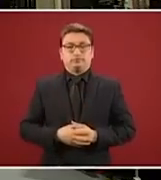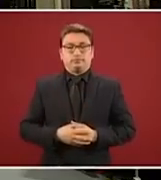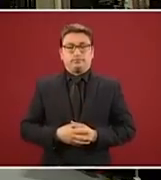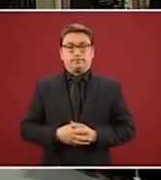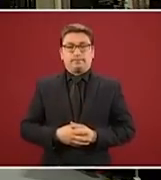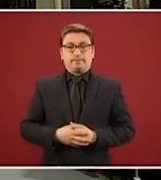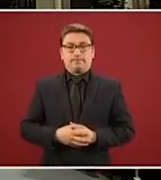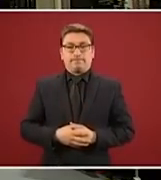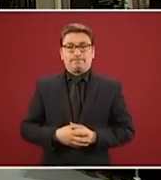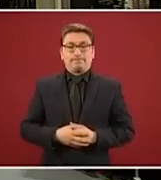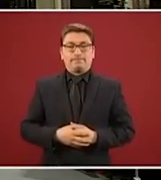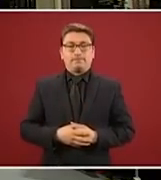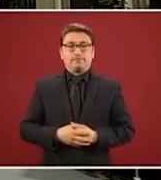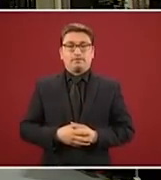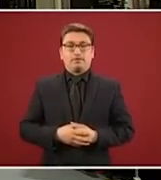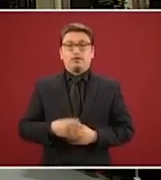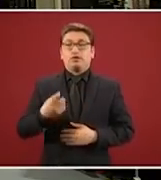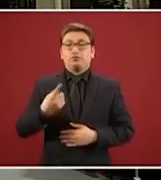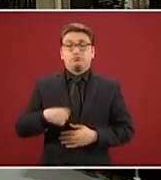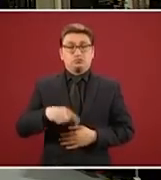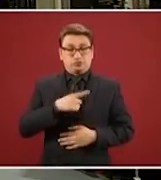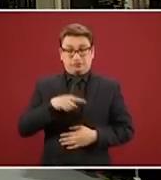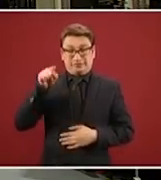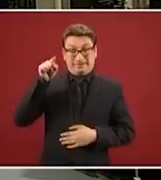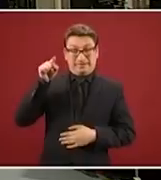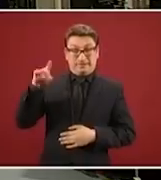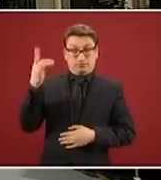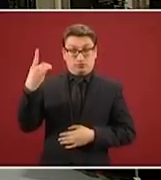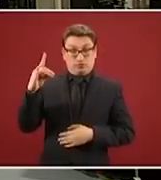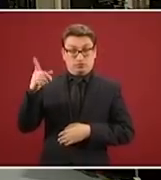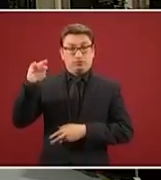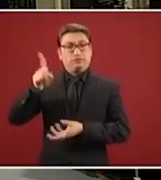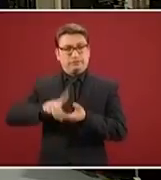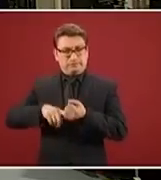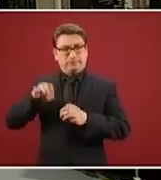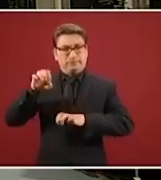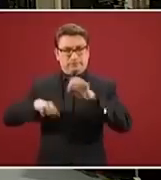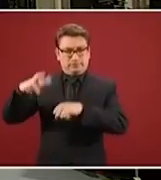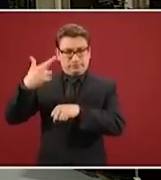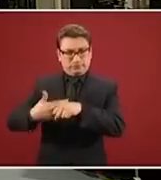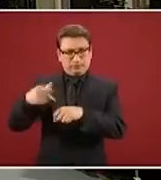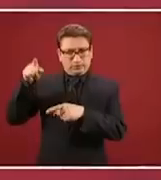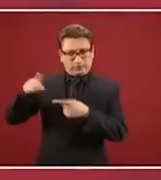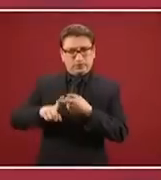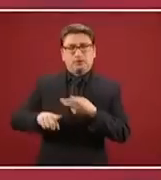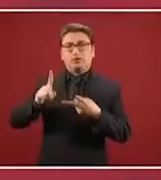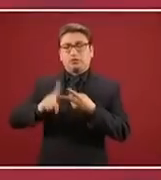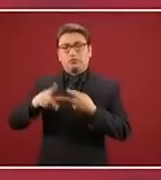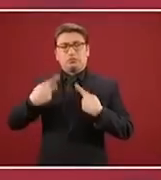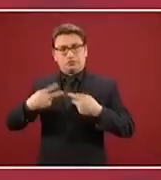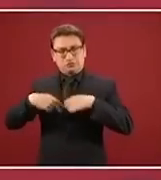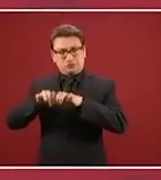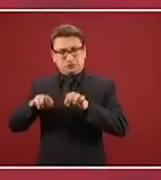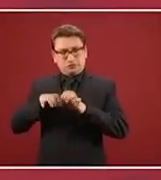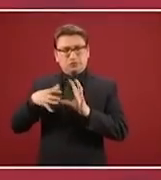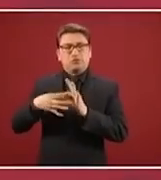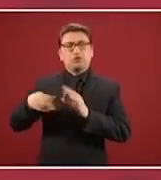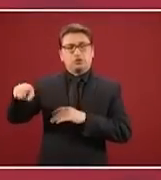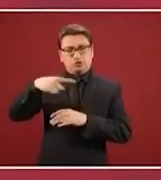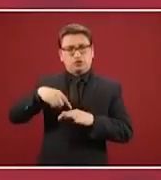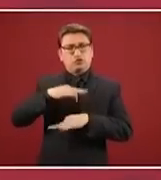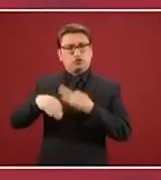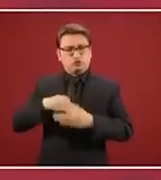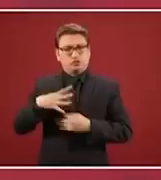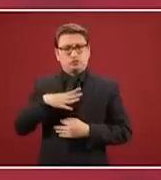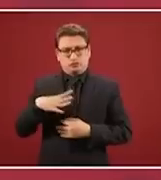pues mira nosotros tenemos allá la embajadora y a todo el equipo y tenemos consulado y no